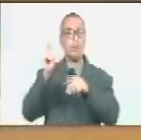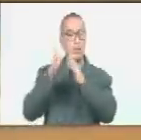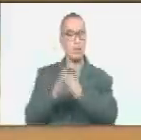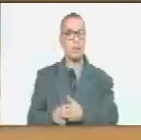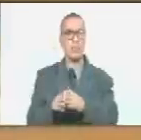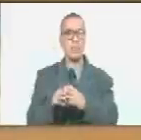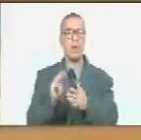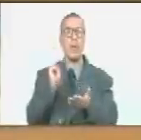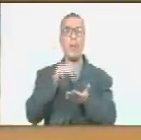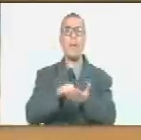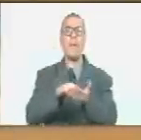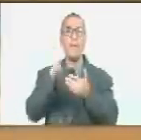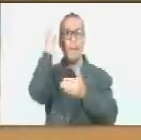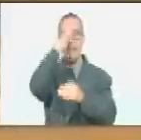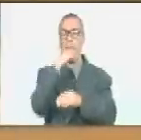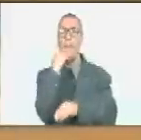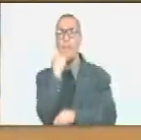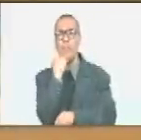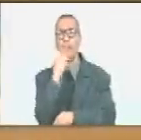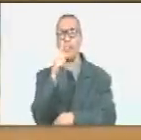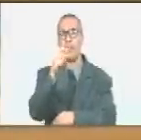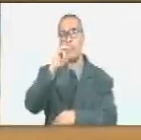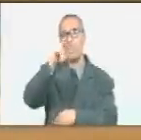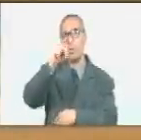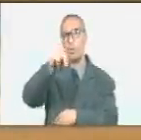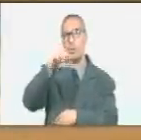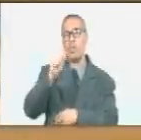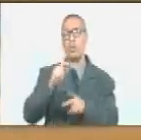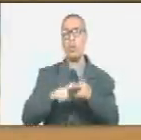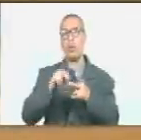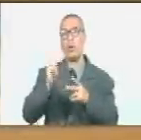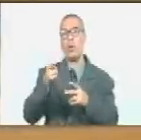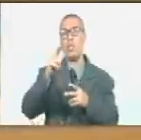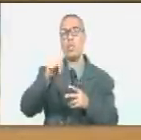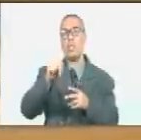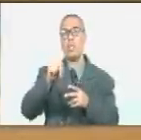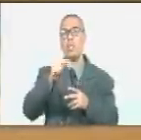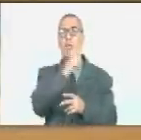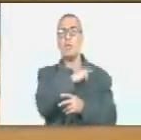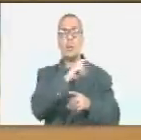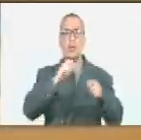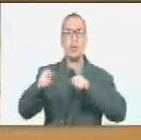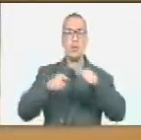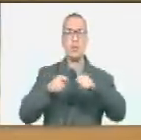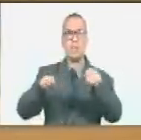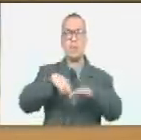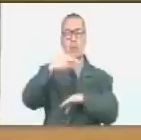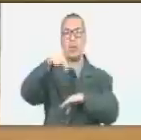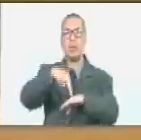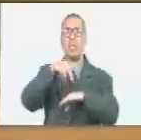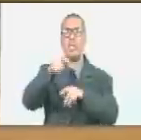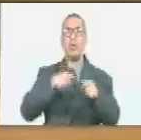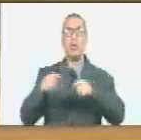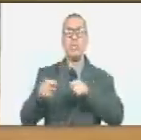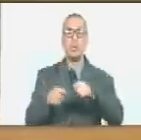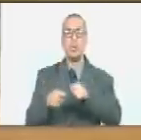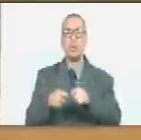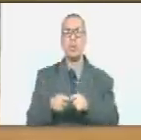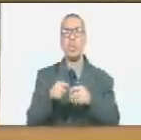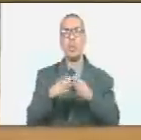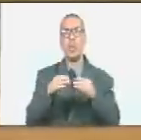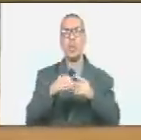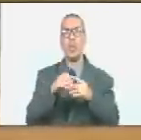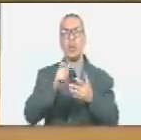Miranda del Urbanismo Ciudad Yuna, Yesenia Hernández, que es militante y coordinadora nacional del Movimiento Juvenil